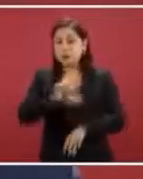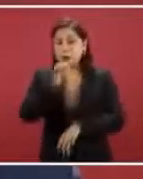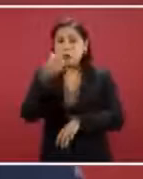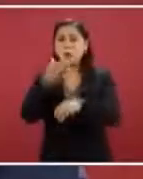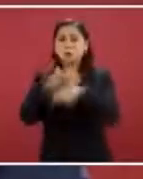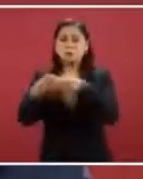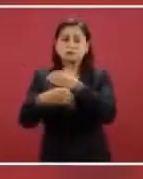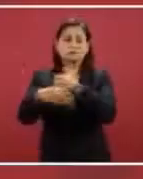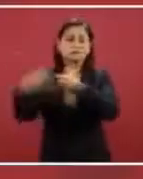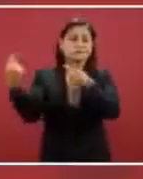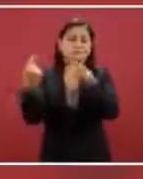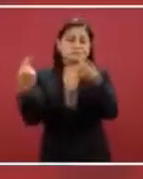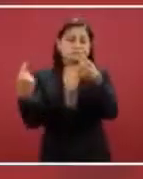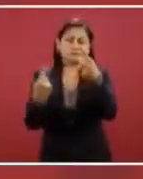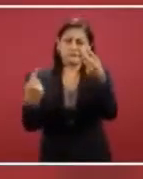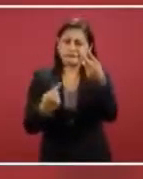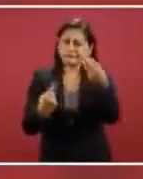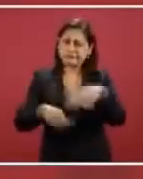Hay algo